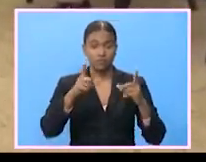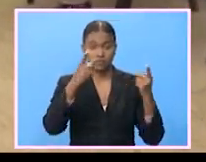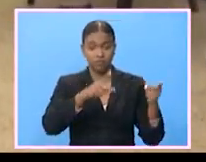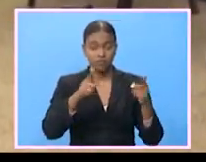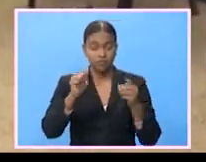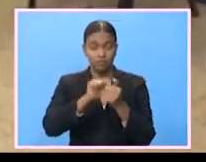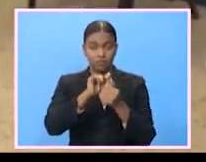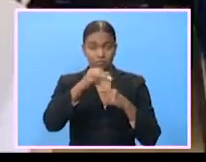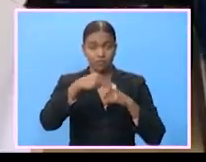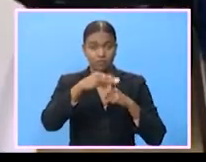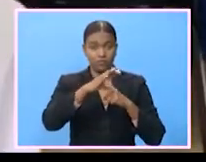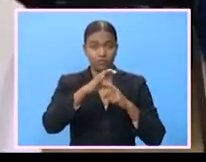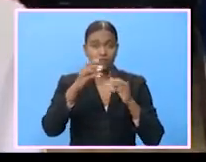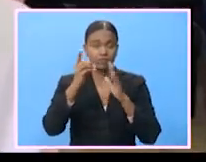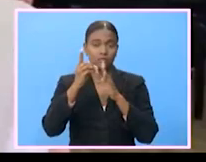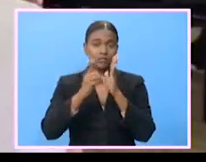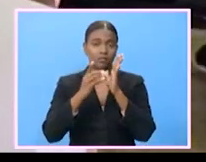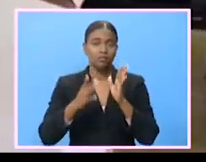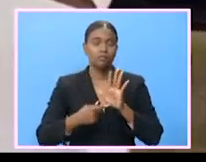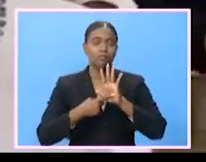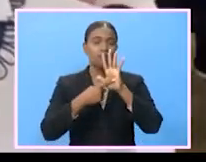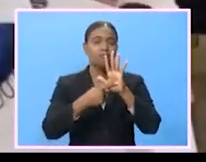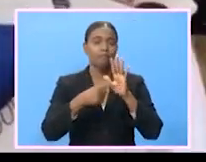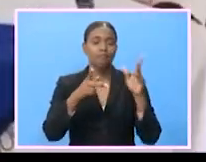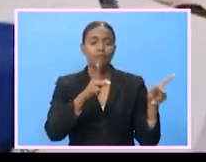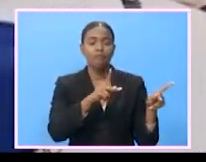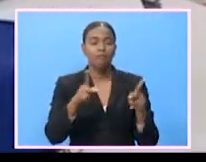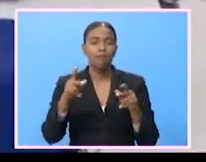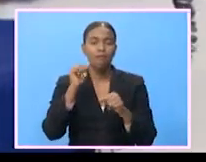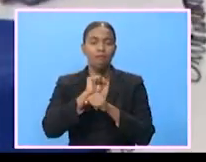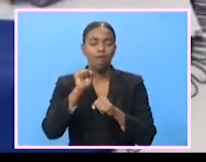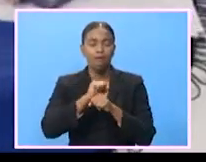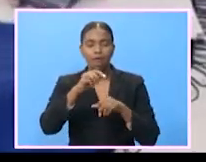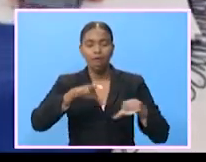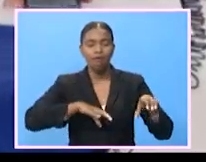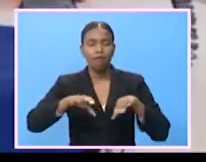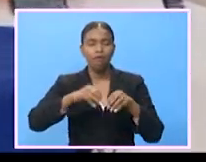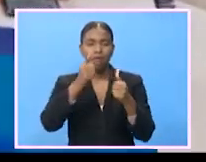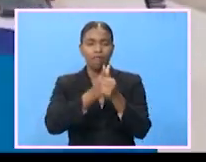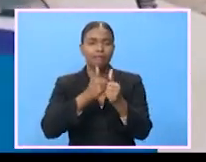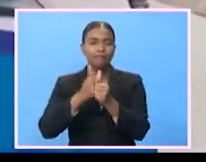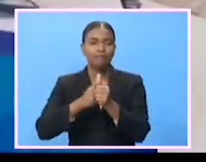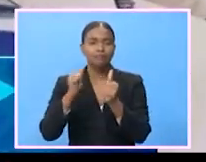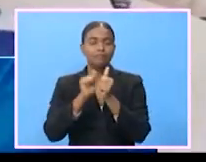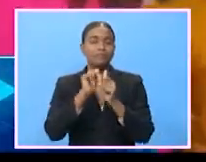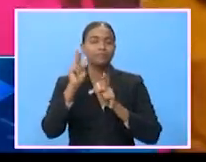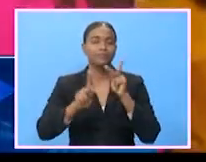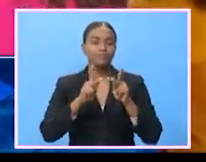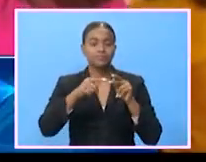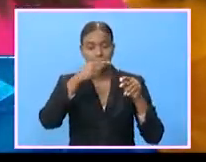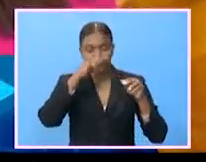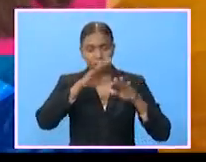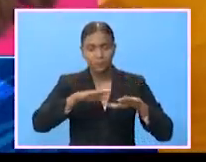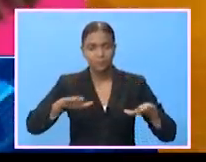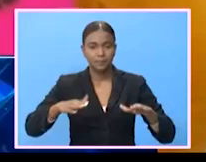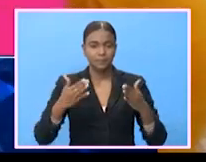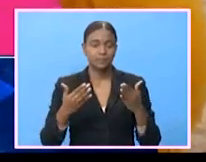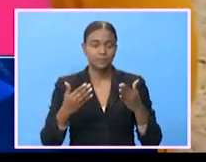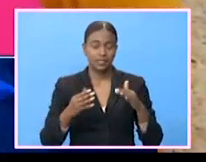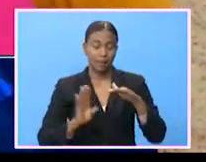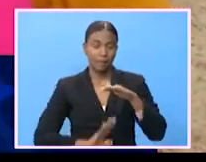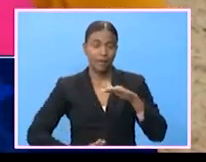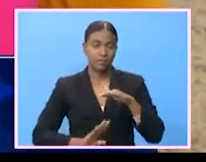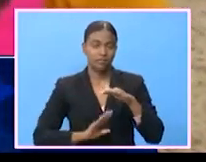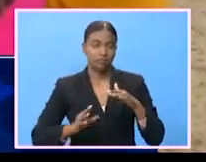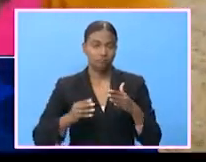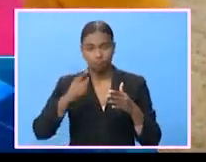de Montecristi y Dajabón, presenta metodología de trabajo y competencias adquiridas por la población de niñas y niños de nivel inicial